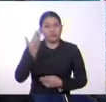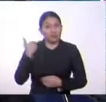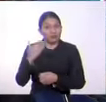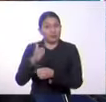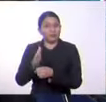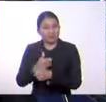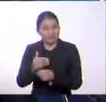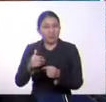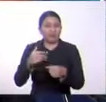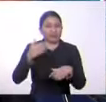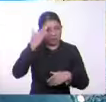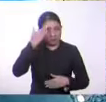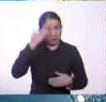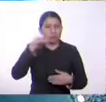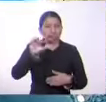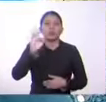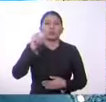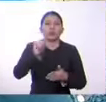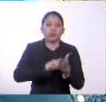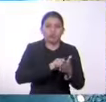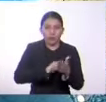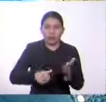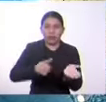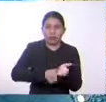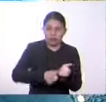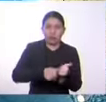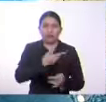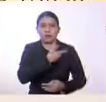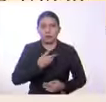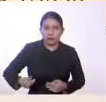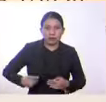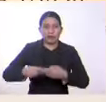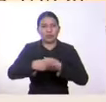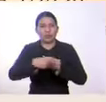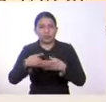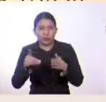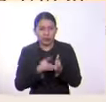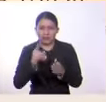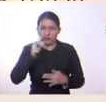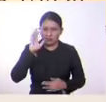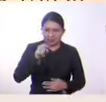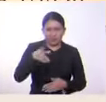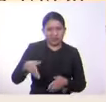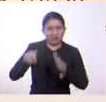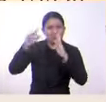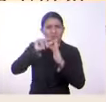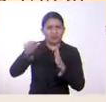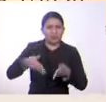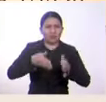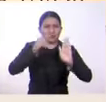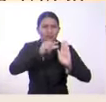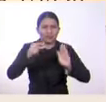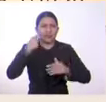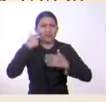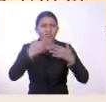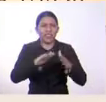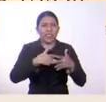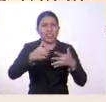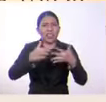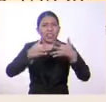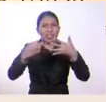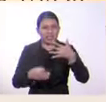alcaldes, diputados y presidentes, es que nos damos cuenta que siempre están mencionando estas instituciones, sí, estos códigos, estas leyes y